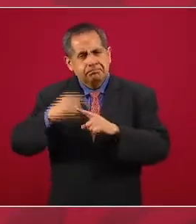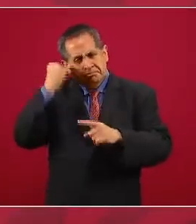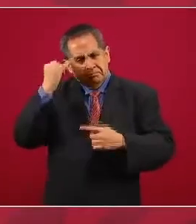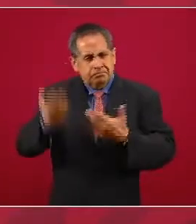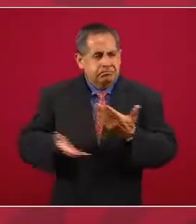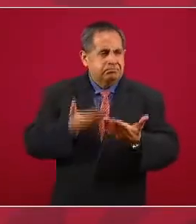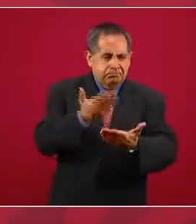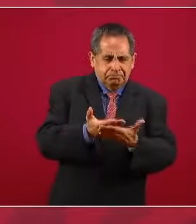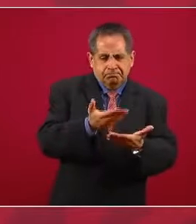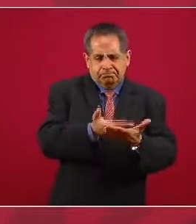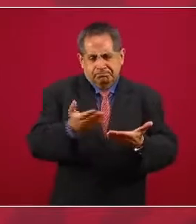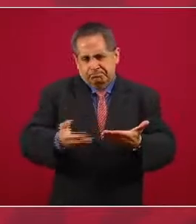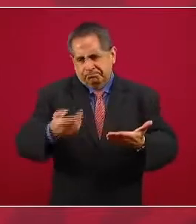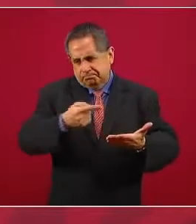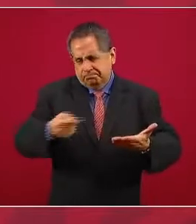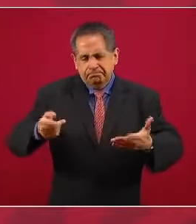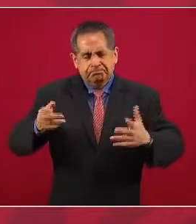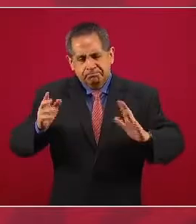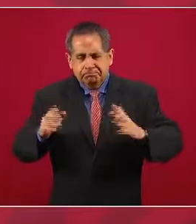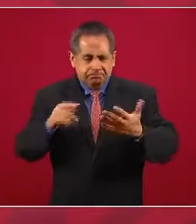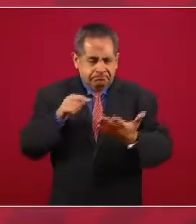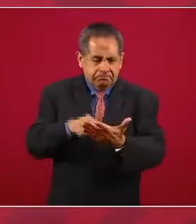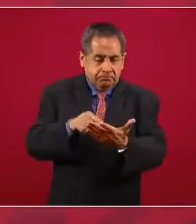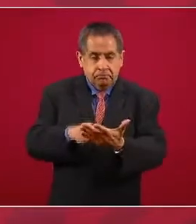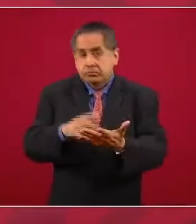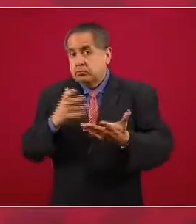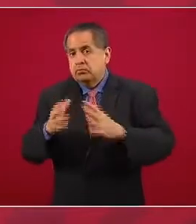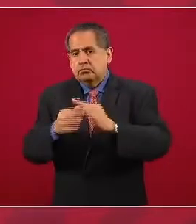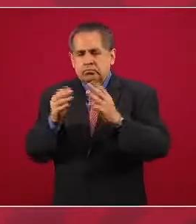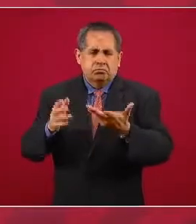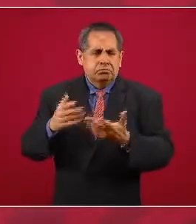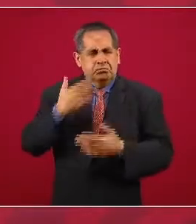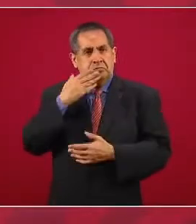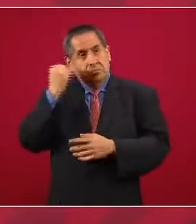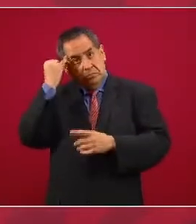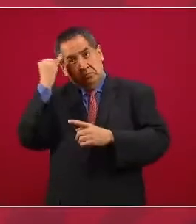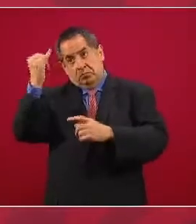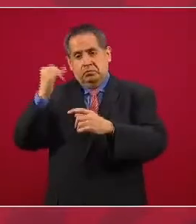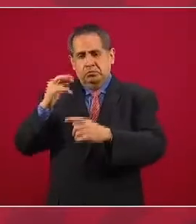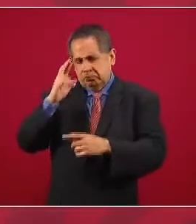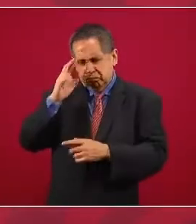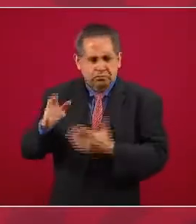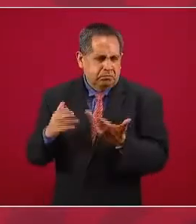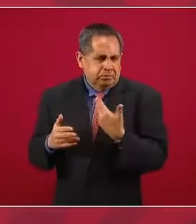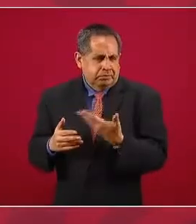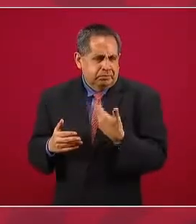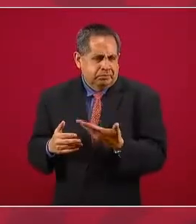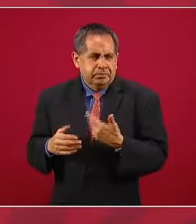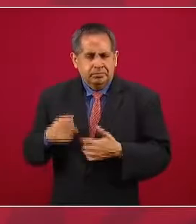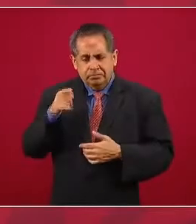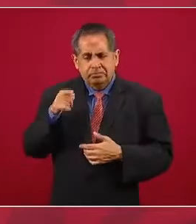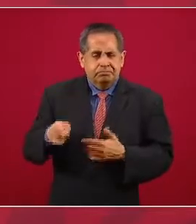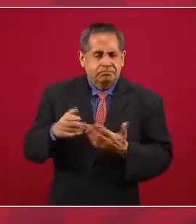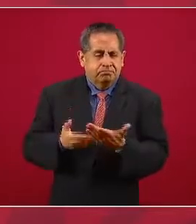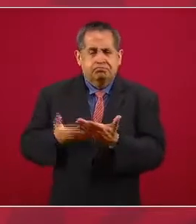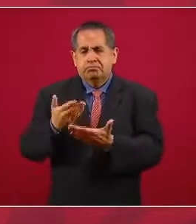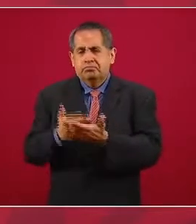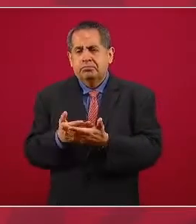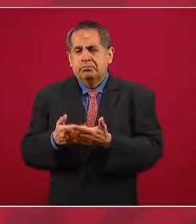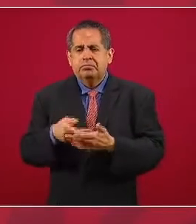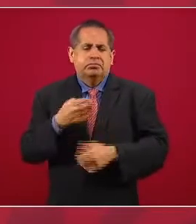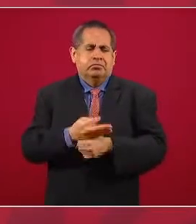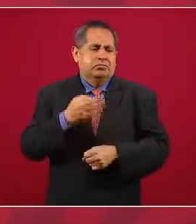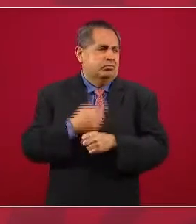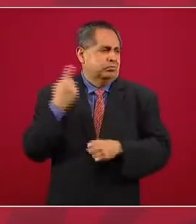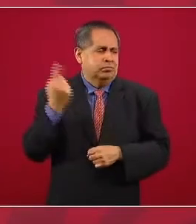partes, algunas muy ambiciosas que respeto, que han querido llevar a niveles que nuestro